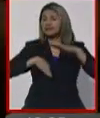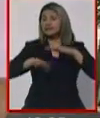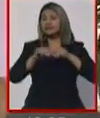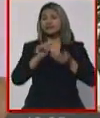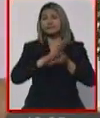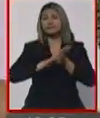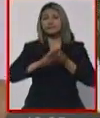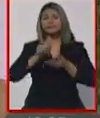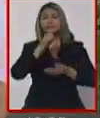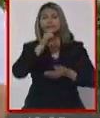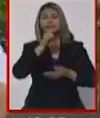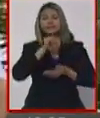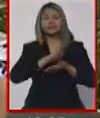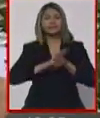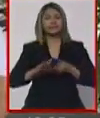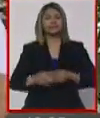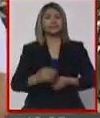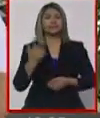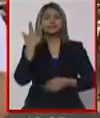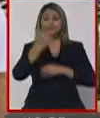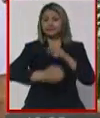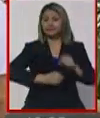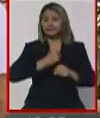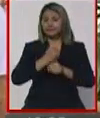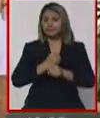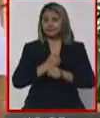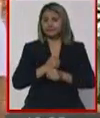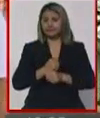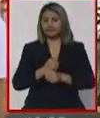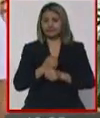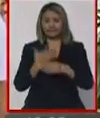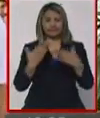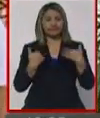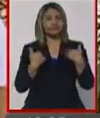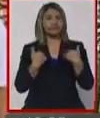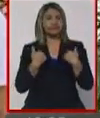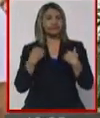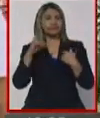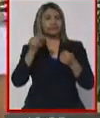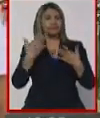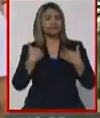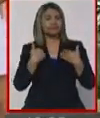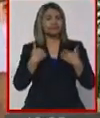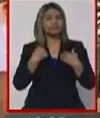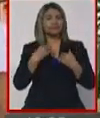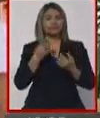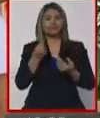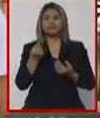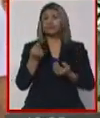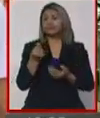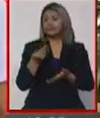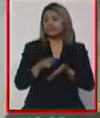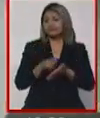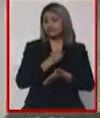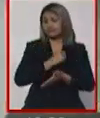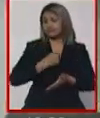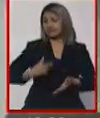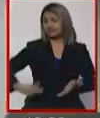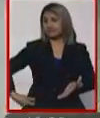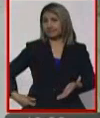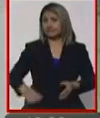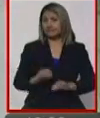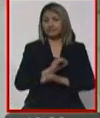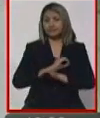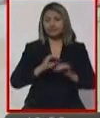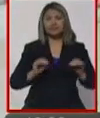agua potable. Hasta este momento, en los 3 años ya de gobierno municipal que llevamos, no hemos recibido un solo centavo de la gobernación hasta el